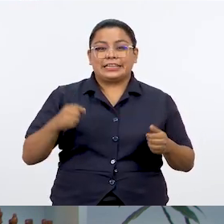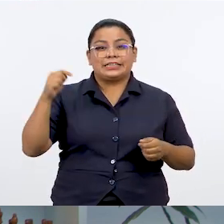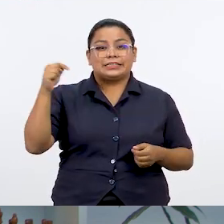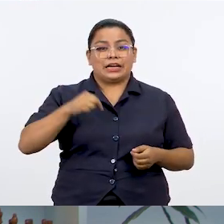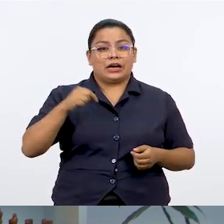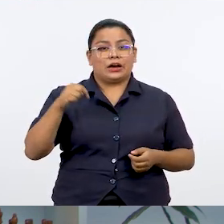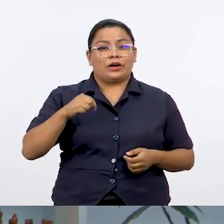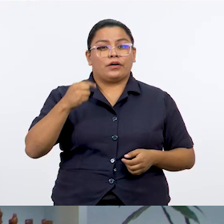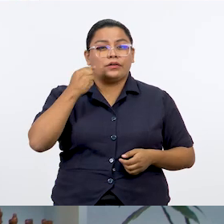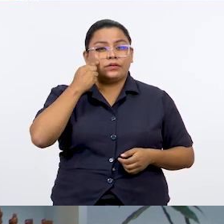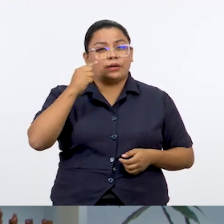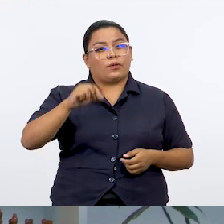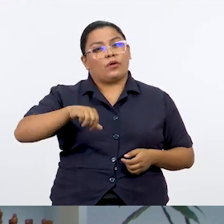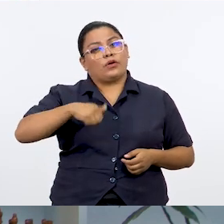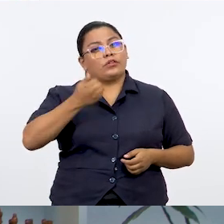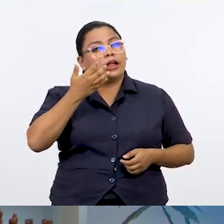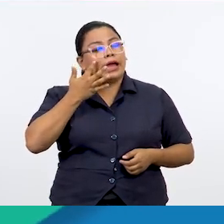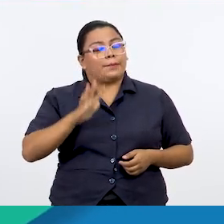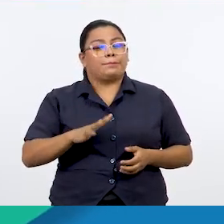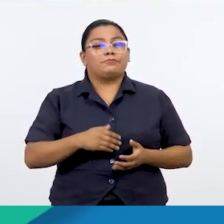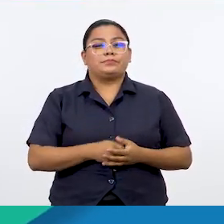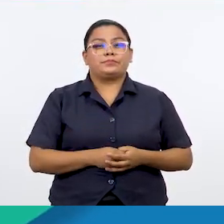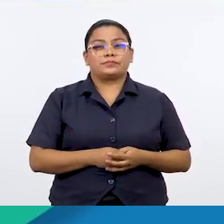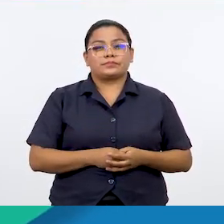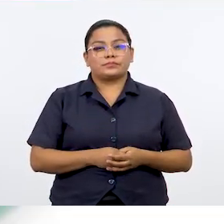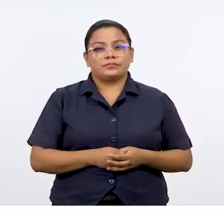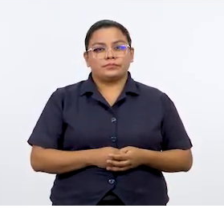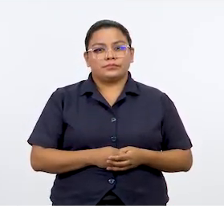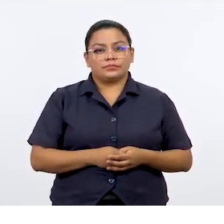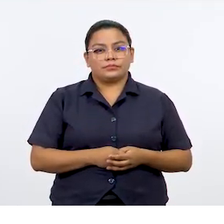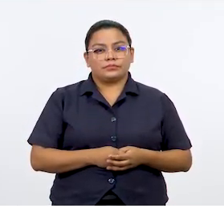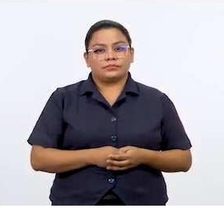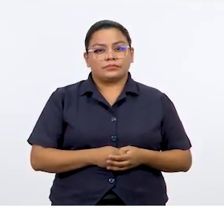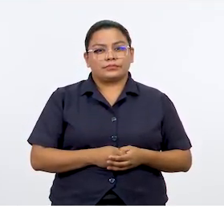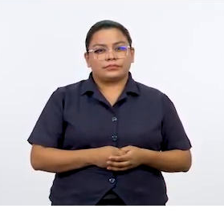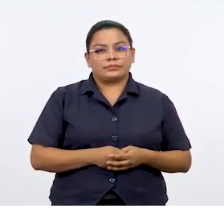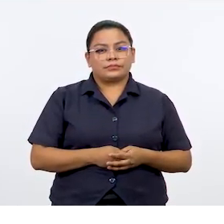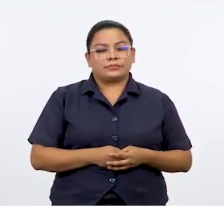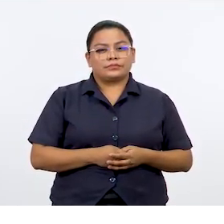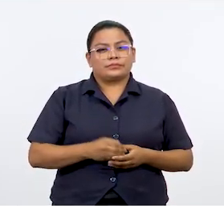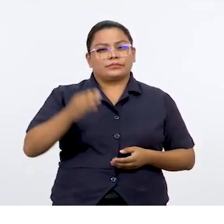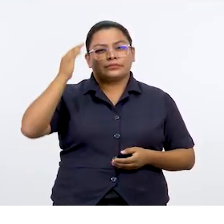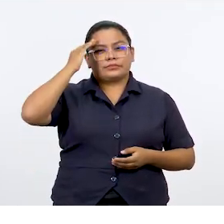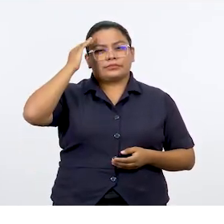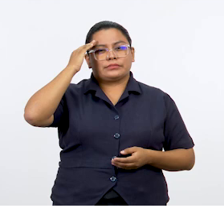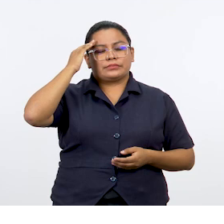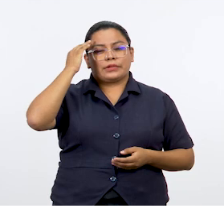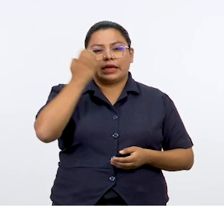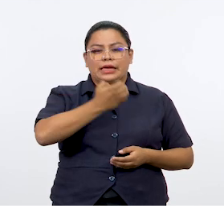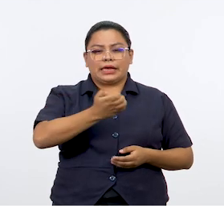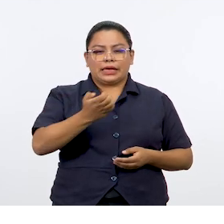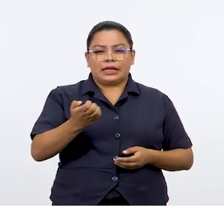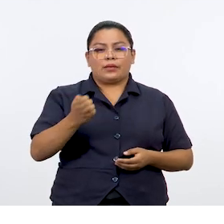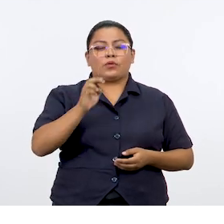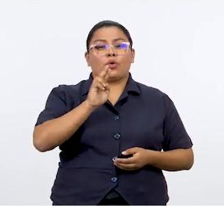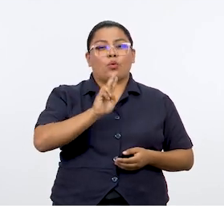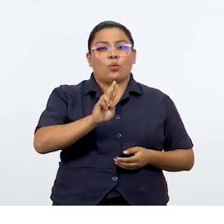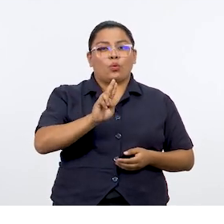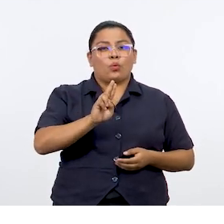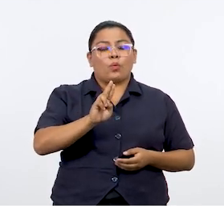pasemos entonces a ver el siguiente ejemplo. Para conocer cuántos elementos hay por unidad de